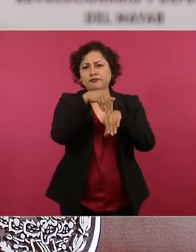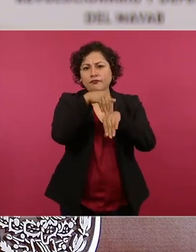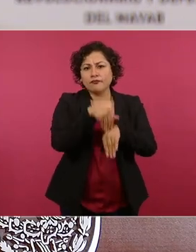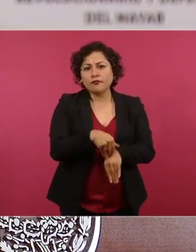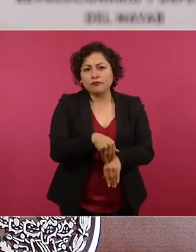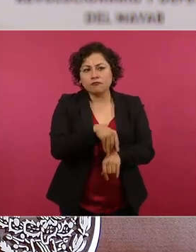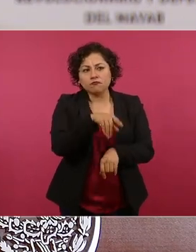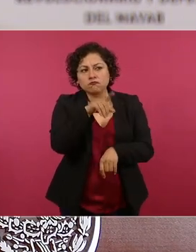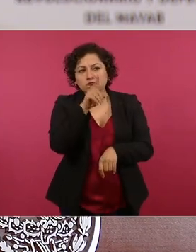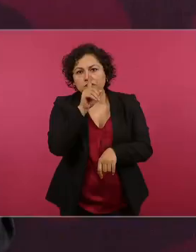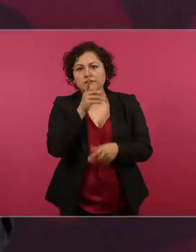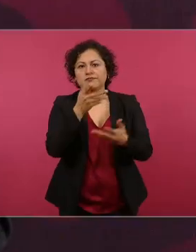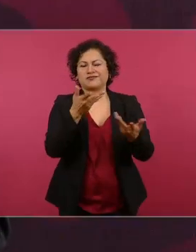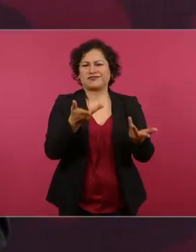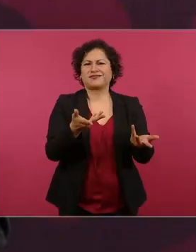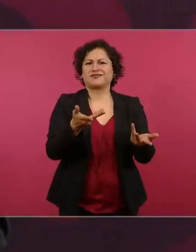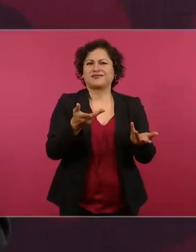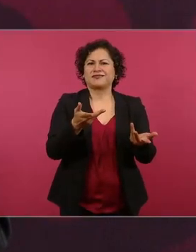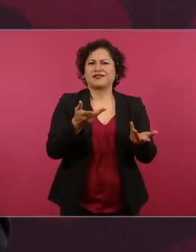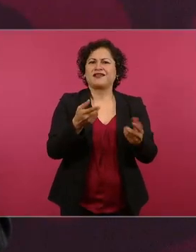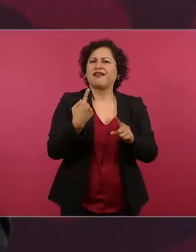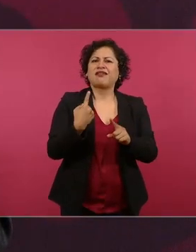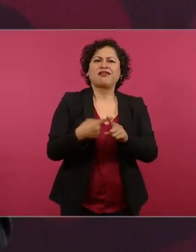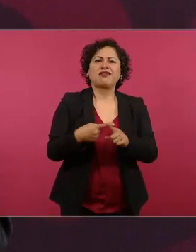de los grupos de intereses creados.